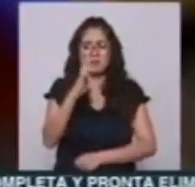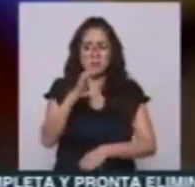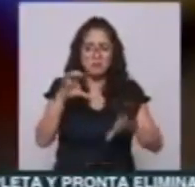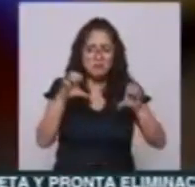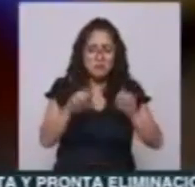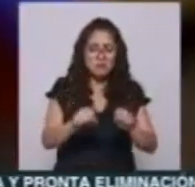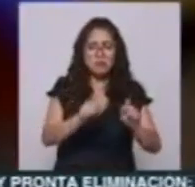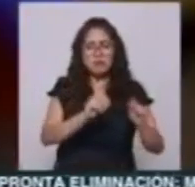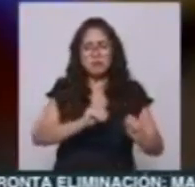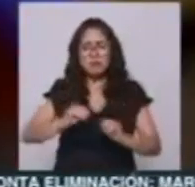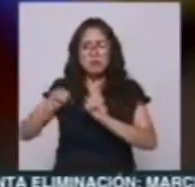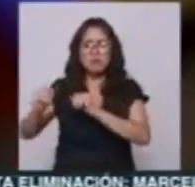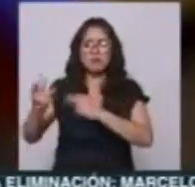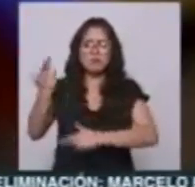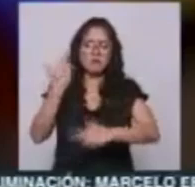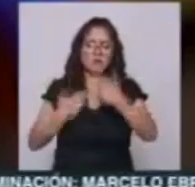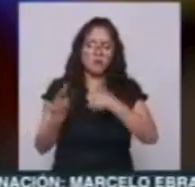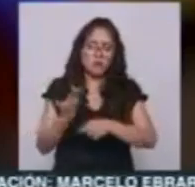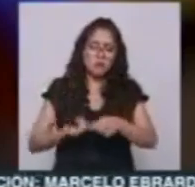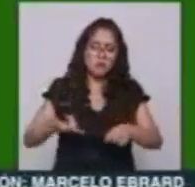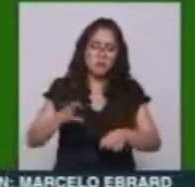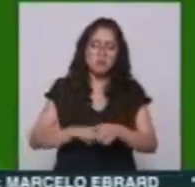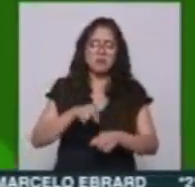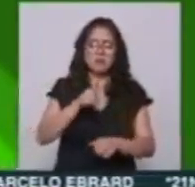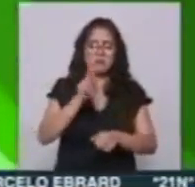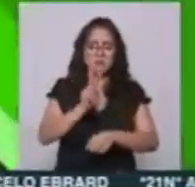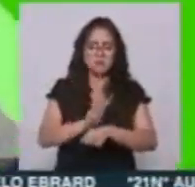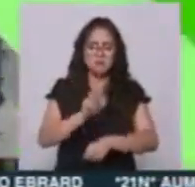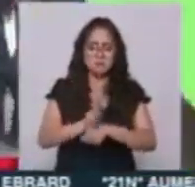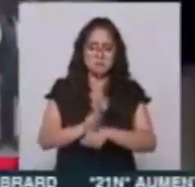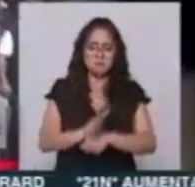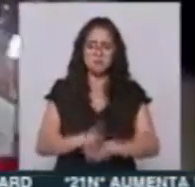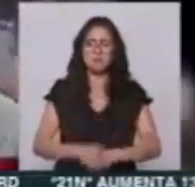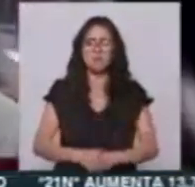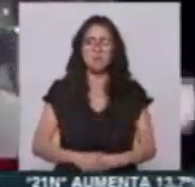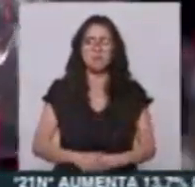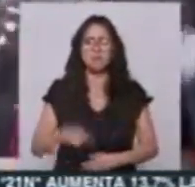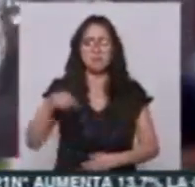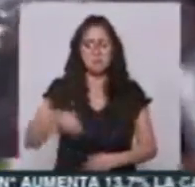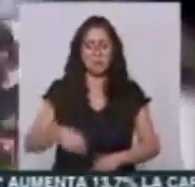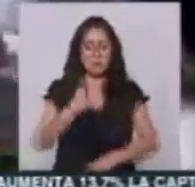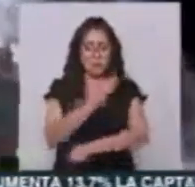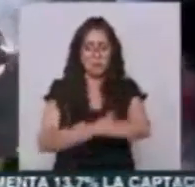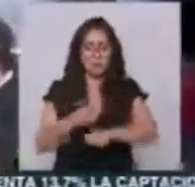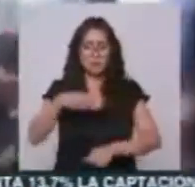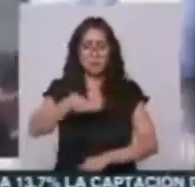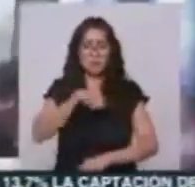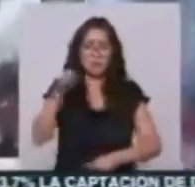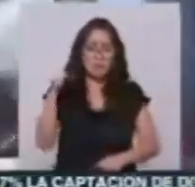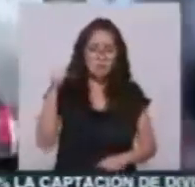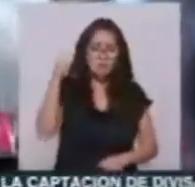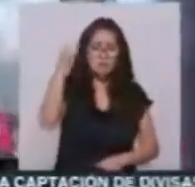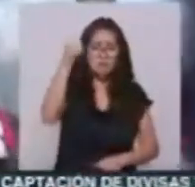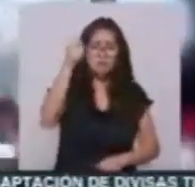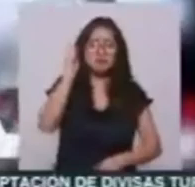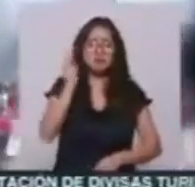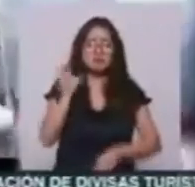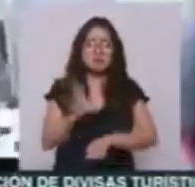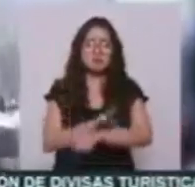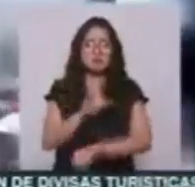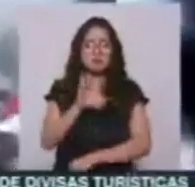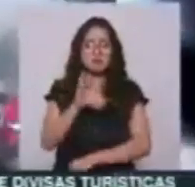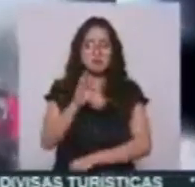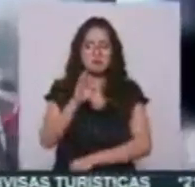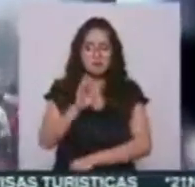y llevaron de regreso al hospital bajo custodia. Esta tarde, disidentes del Sindicato Mexicano de Electricistas